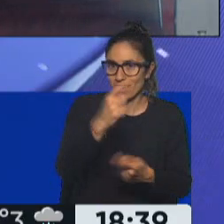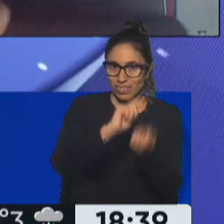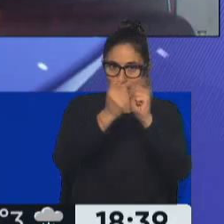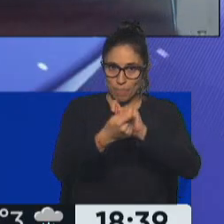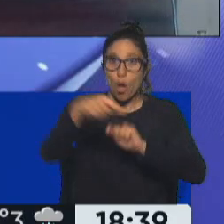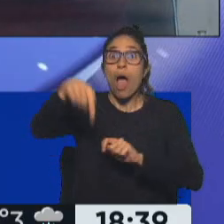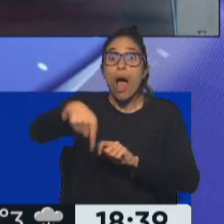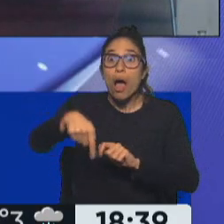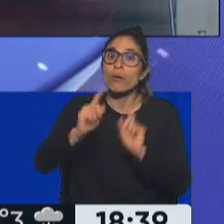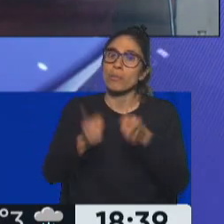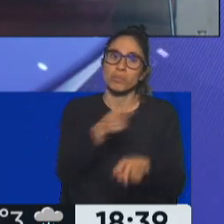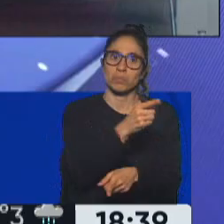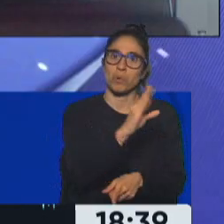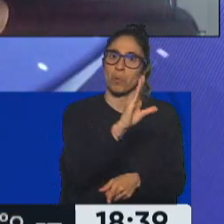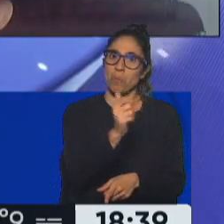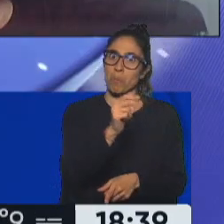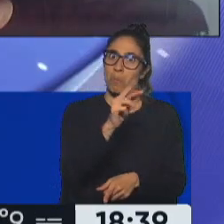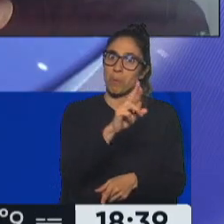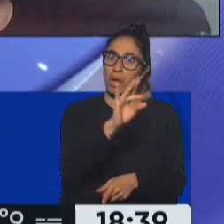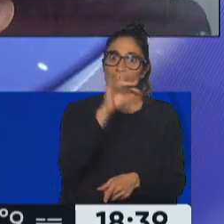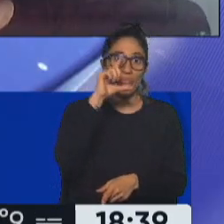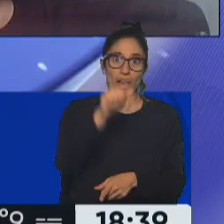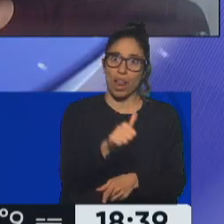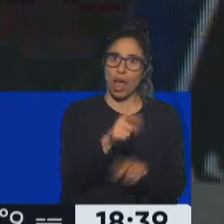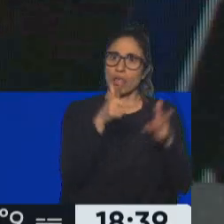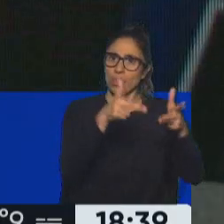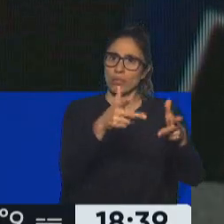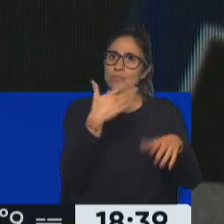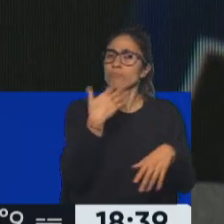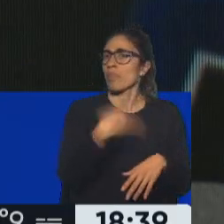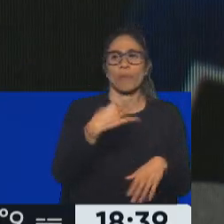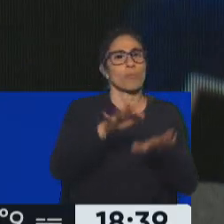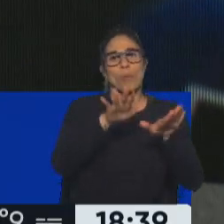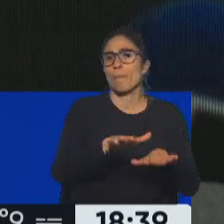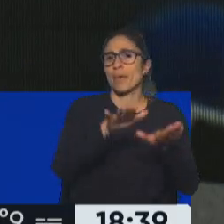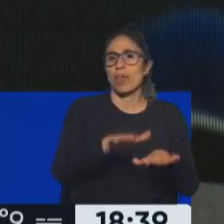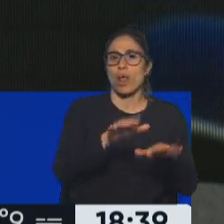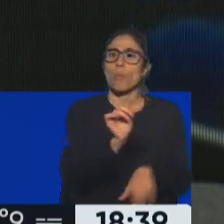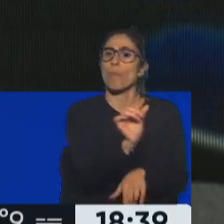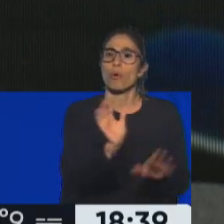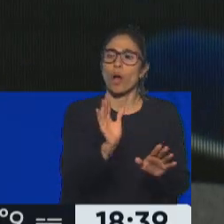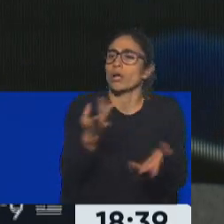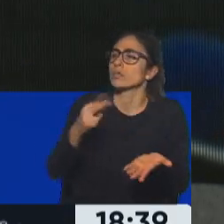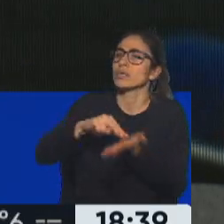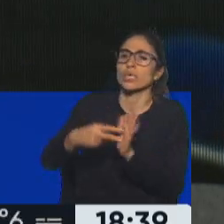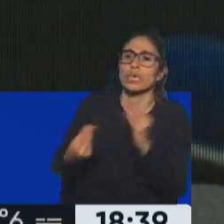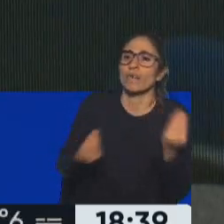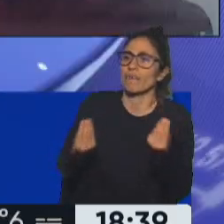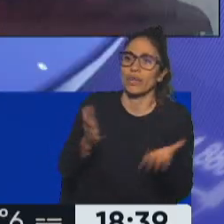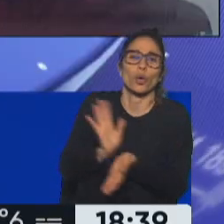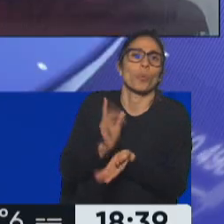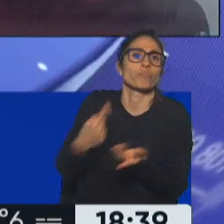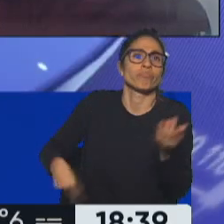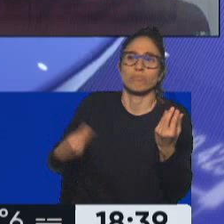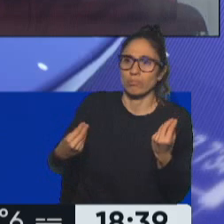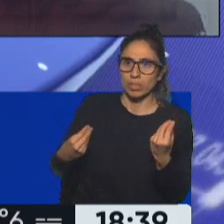haber que esperar probablemente un poco. ¿Qué quiero decir con esto? ¿Y qué significa cuando dice hay que esperar un poco? Bueno, lo que significa, desde